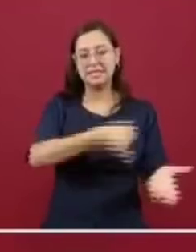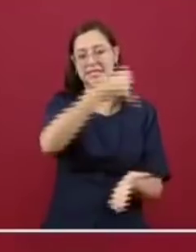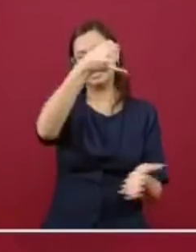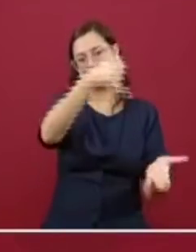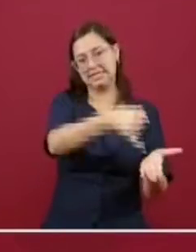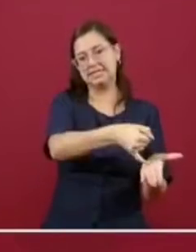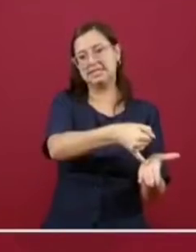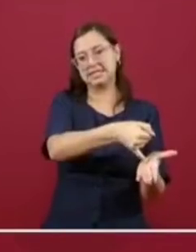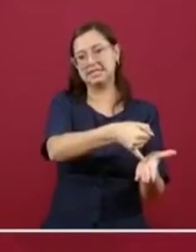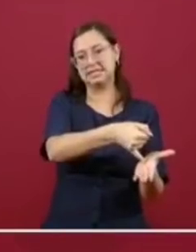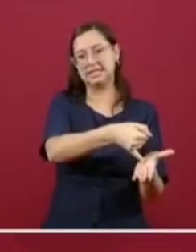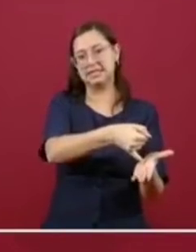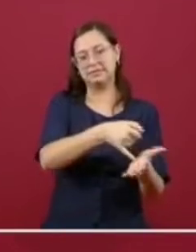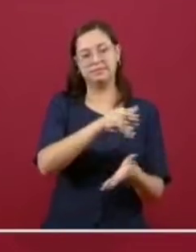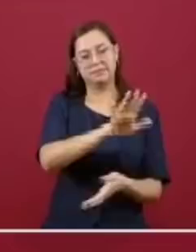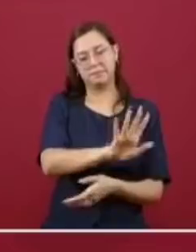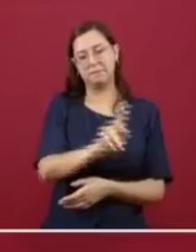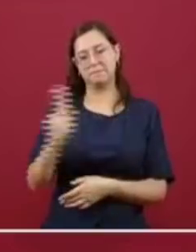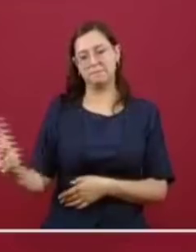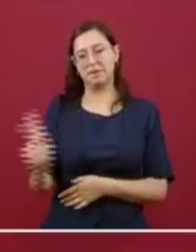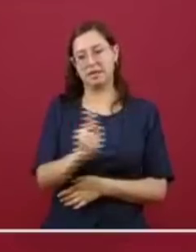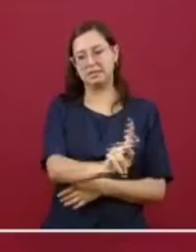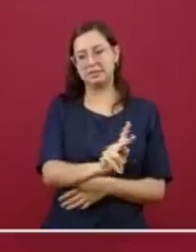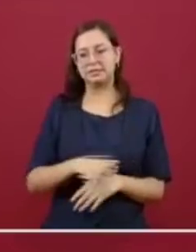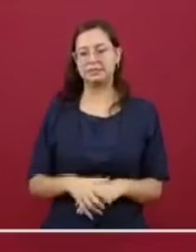esta isla María, Madre.